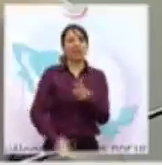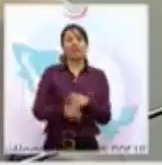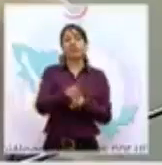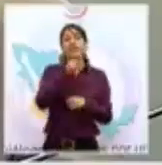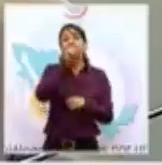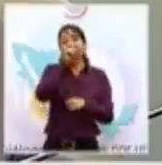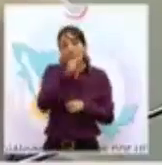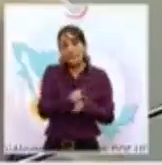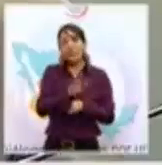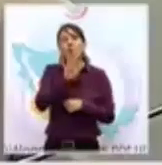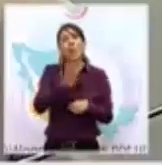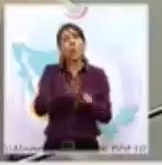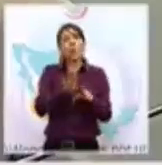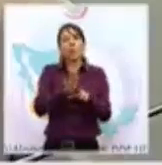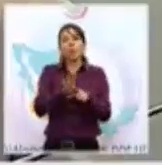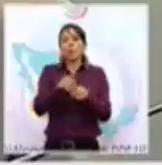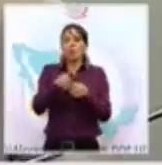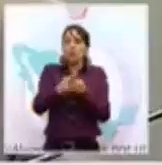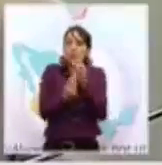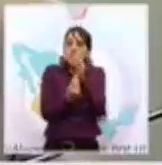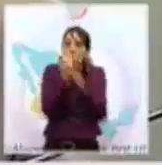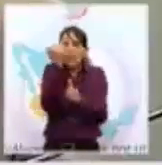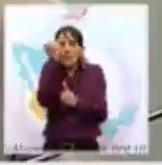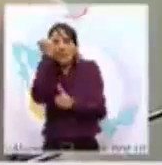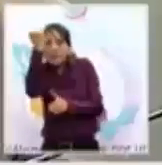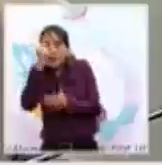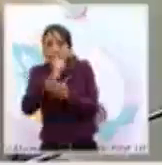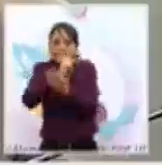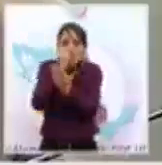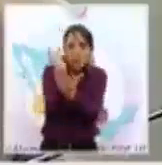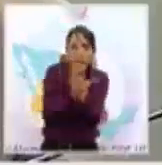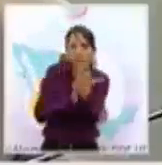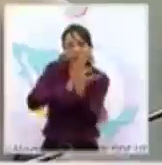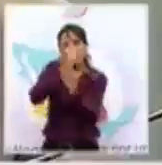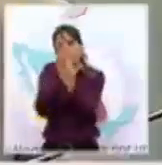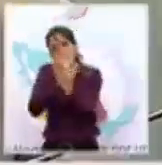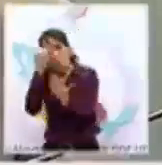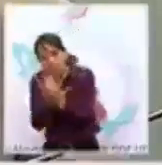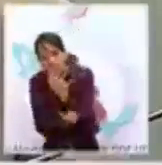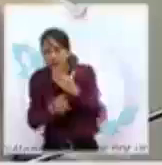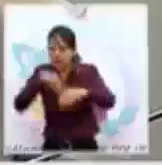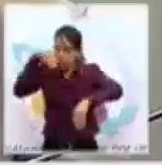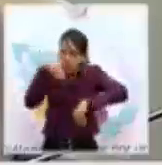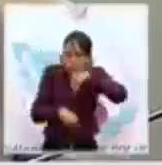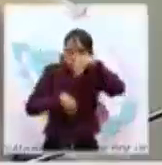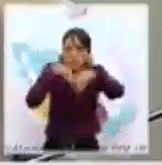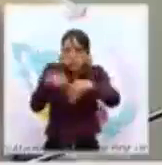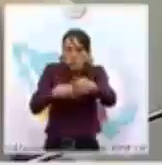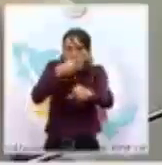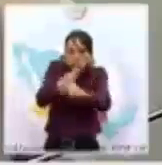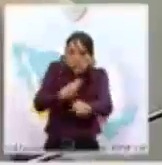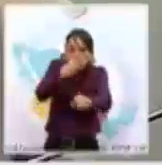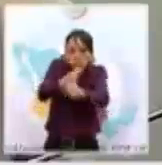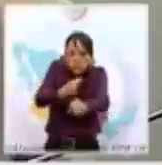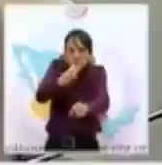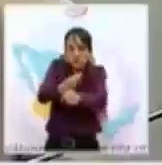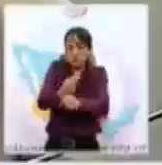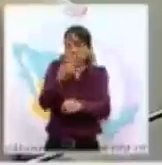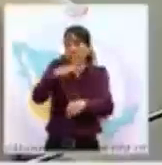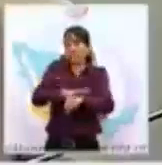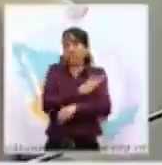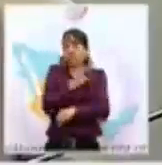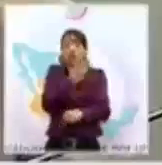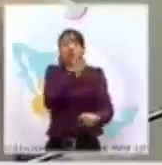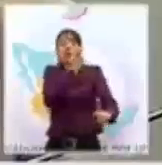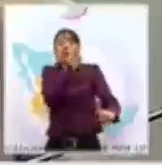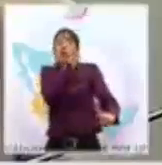de reingeniería de programas y de proyectos que están pensados bajo una perspectiva todavía de